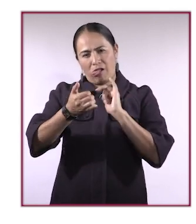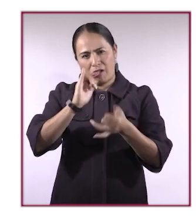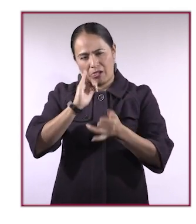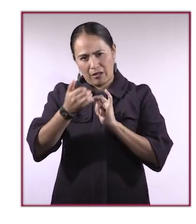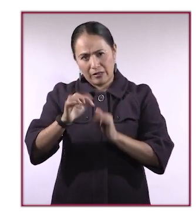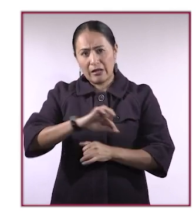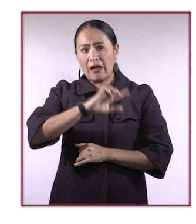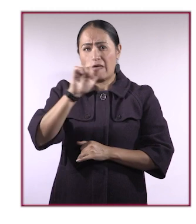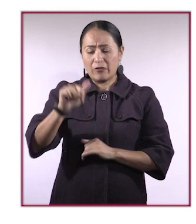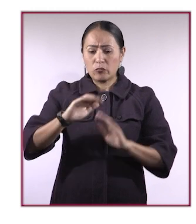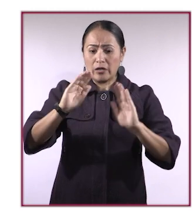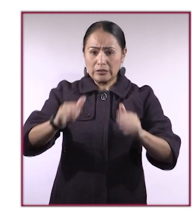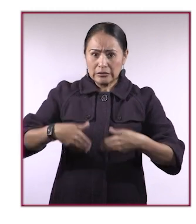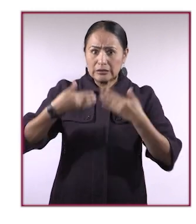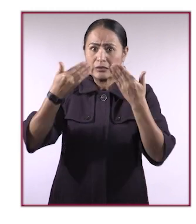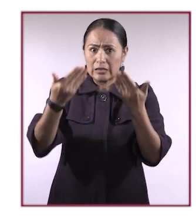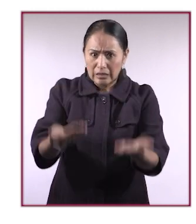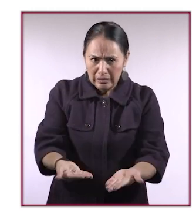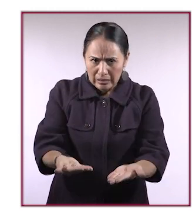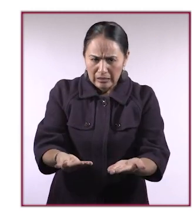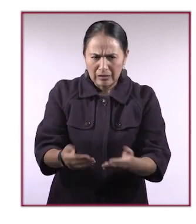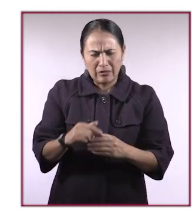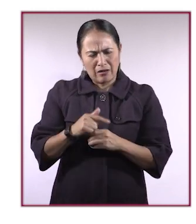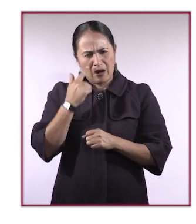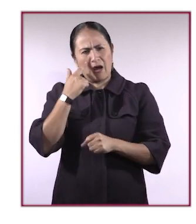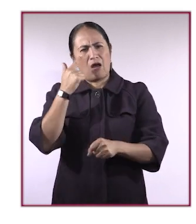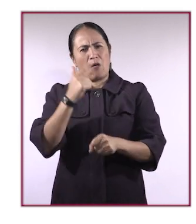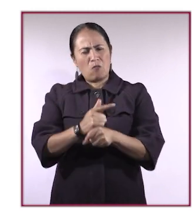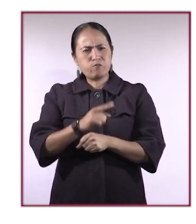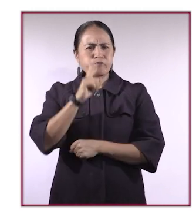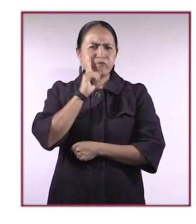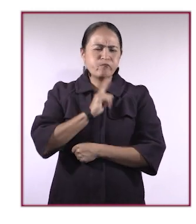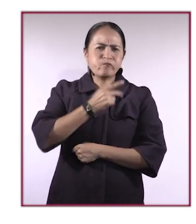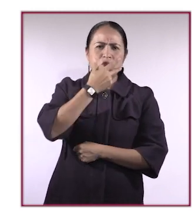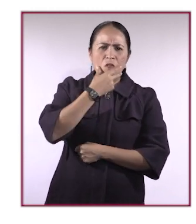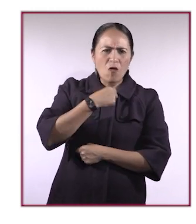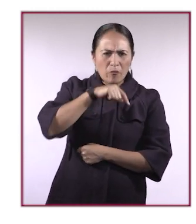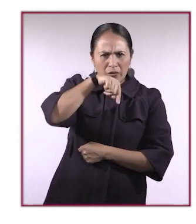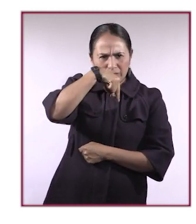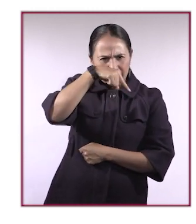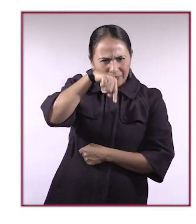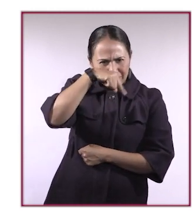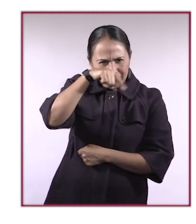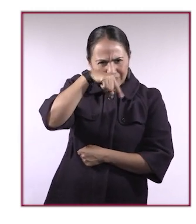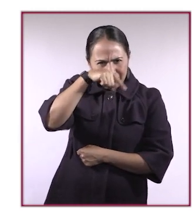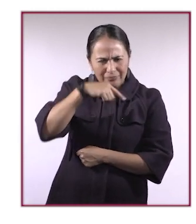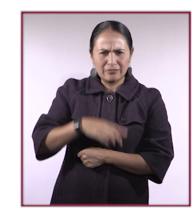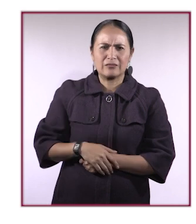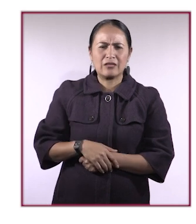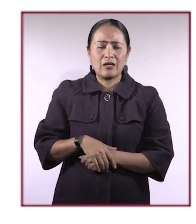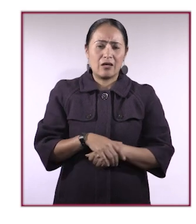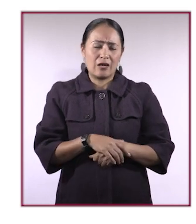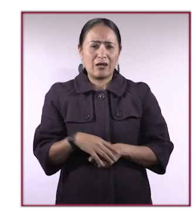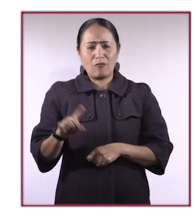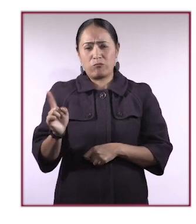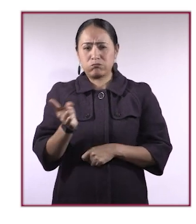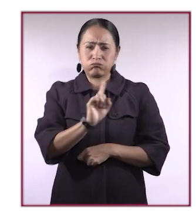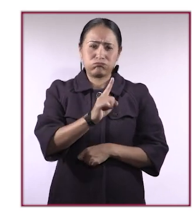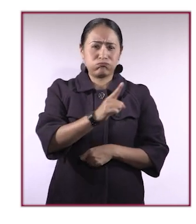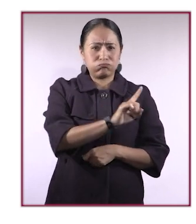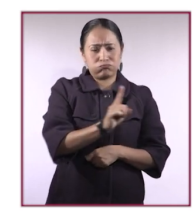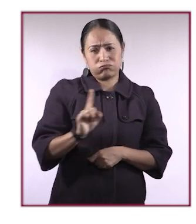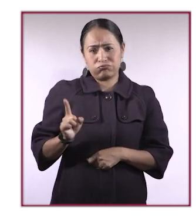poblado, se encontró con un par de guajolotes, macho y hembra respectivamente. El guajolote se